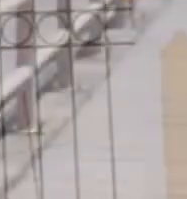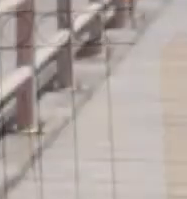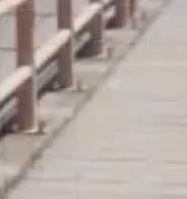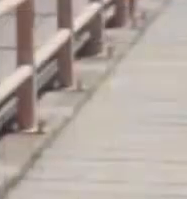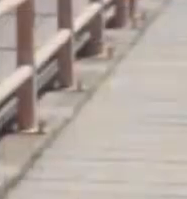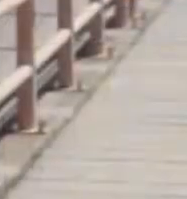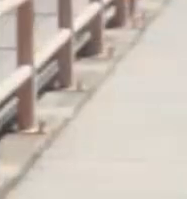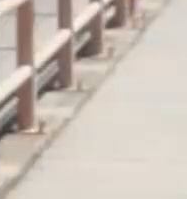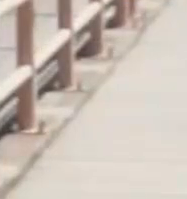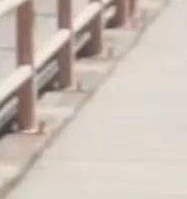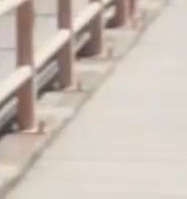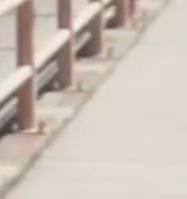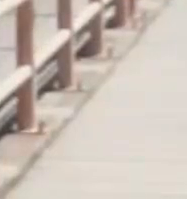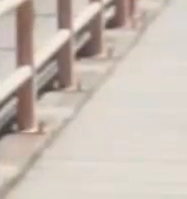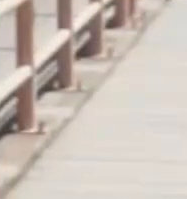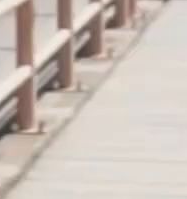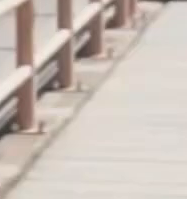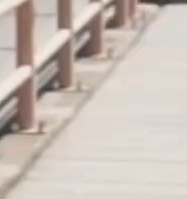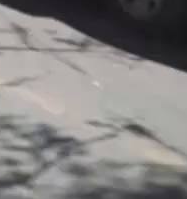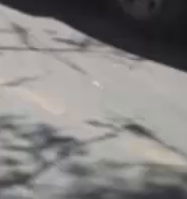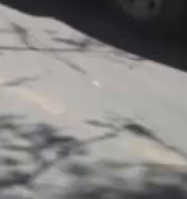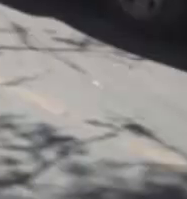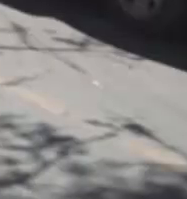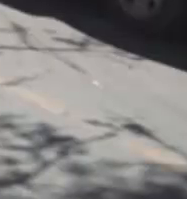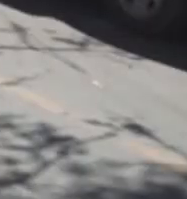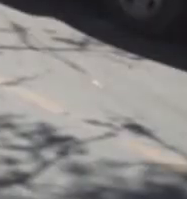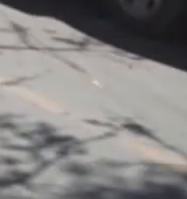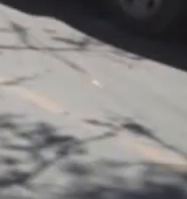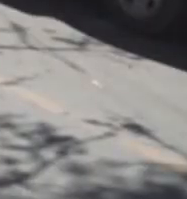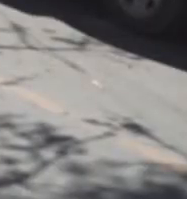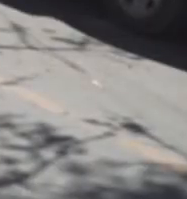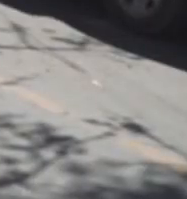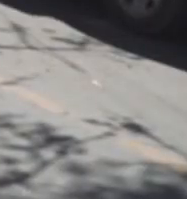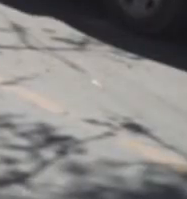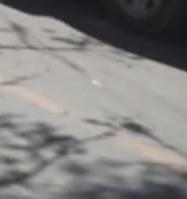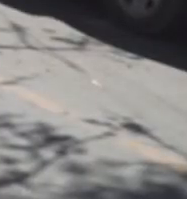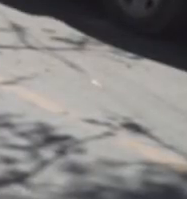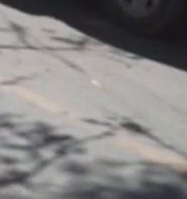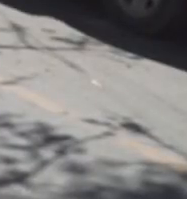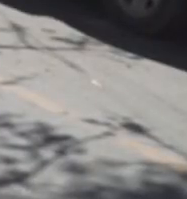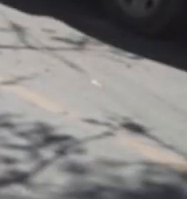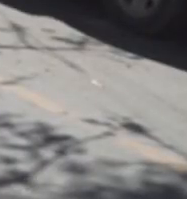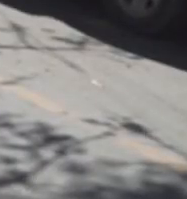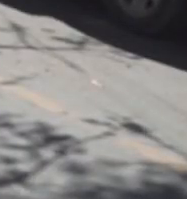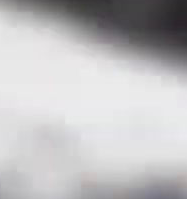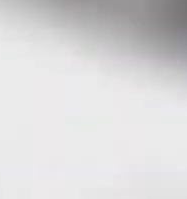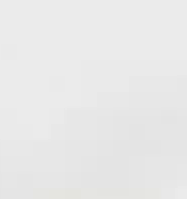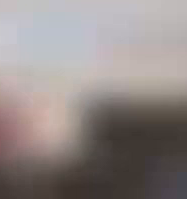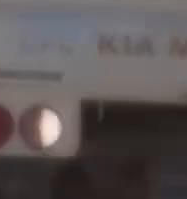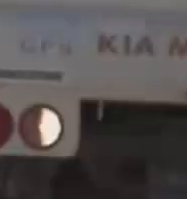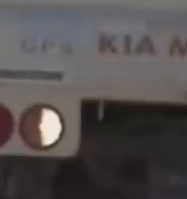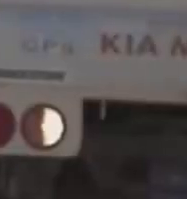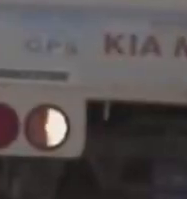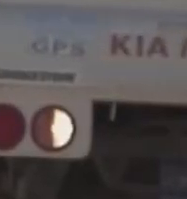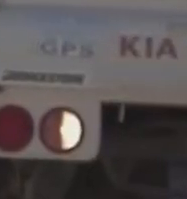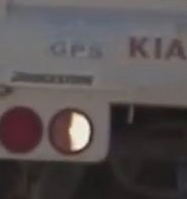El artículo 17 de la Ley de Distinciones Honoríficas, Gratificaciones y Títulos, aprobada el 15 de noviembre